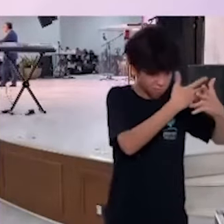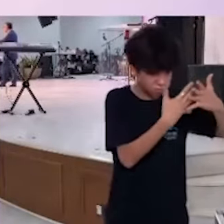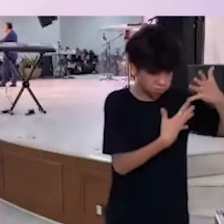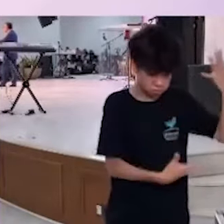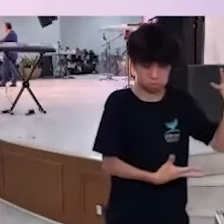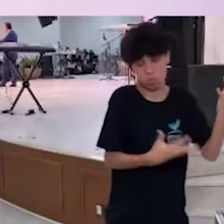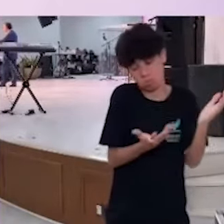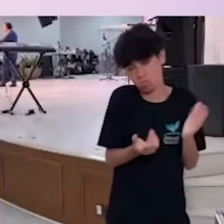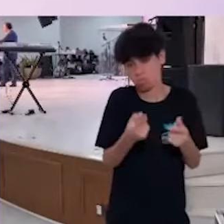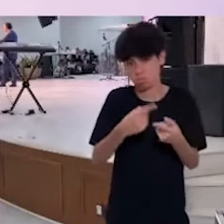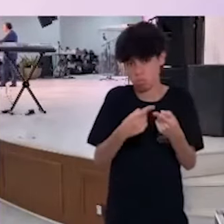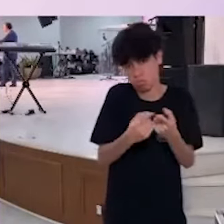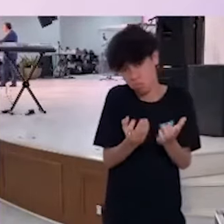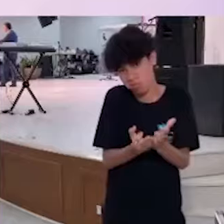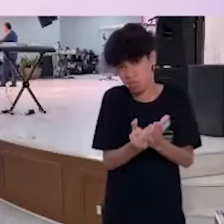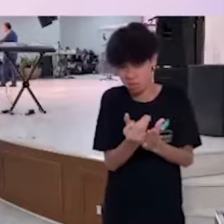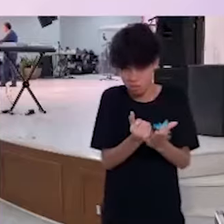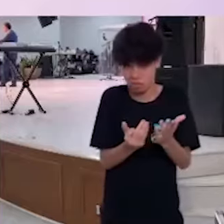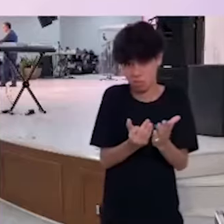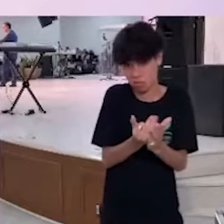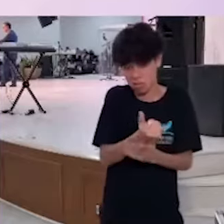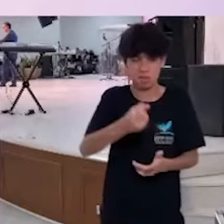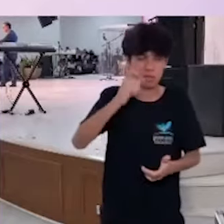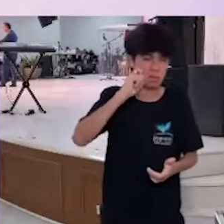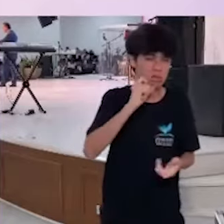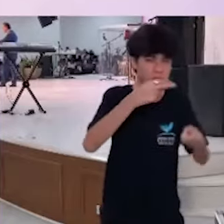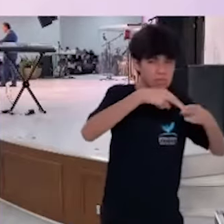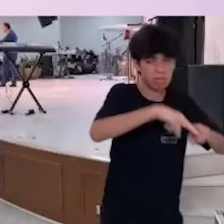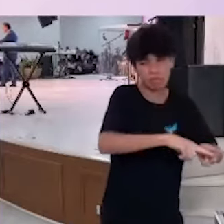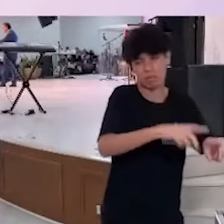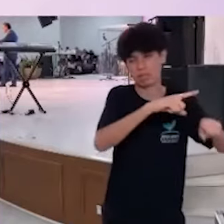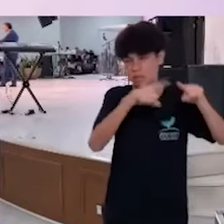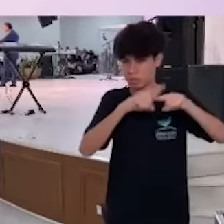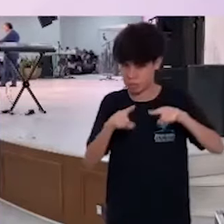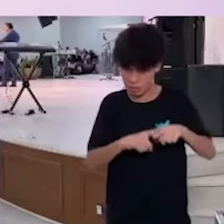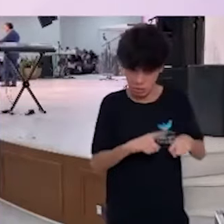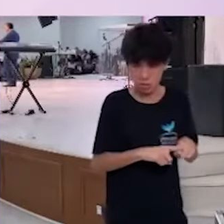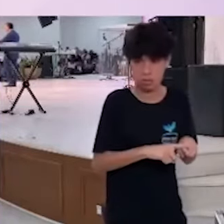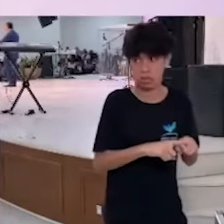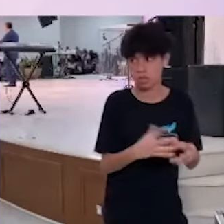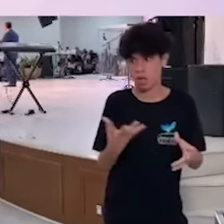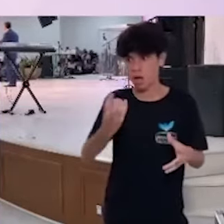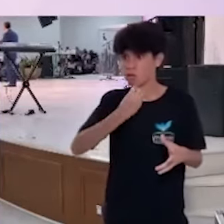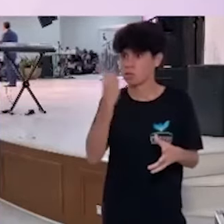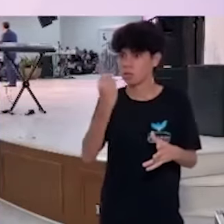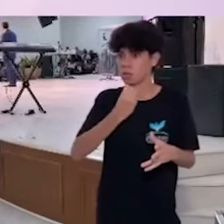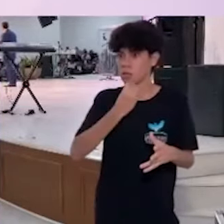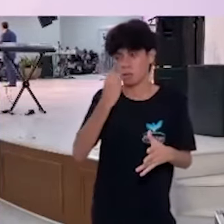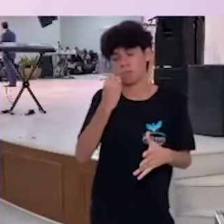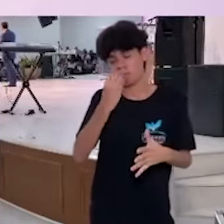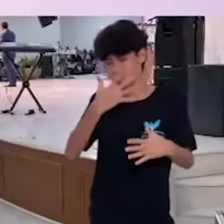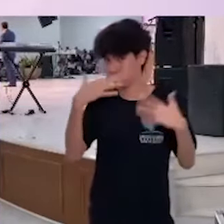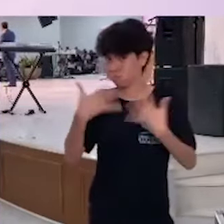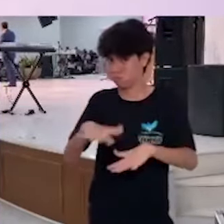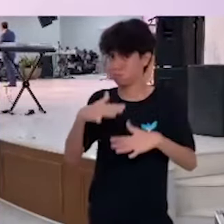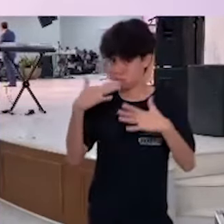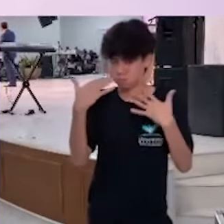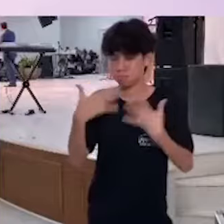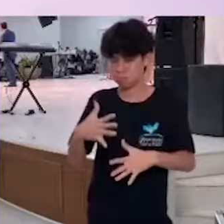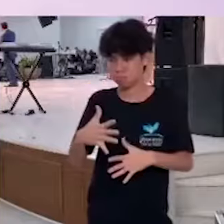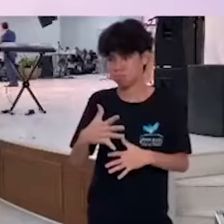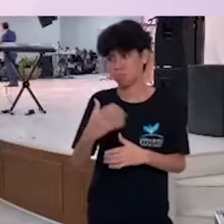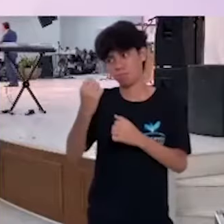adulterio, de la fornicación y la inmoralidad sexual. La oración es muy poderosa, hermanos. ¿Cuántos creen eso? ¿Lo has